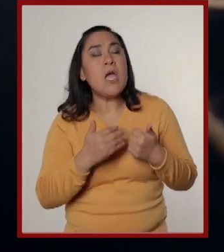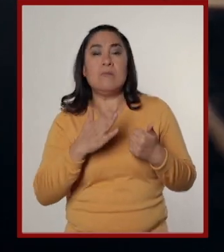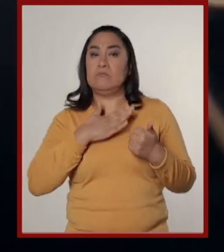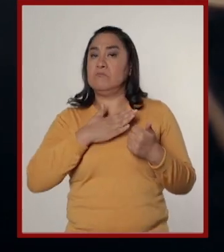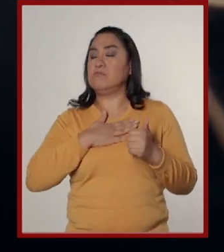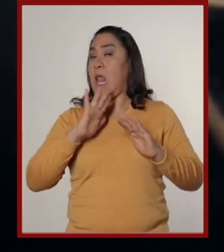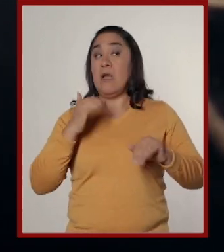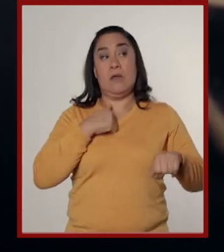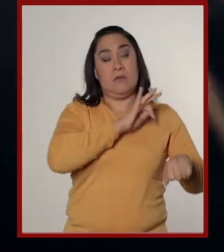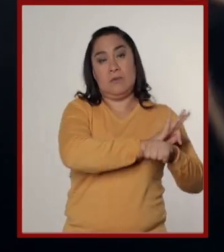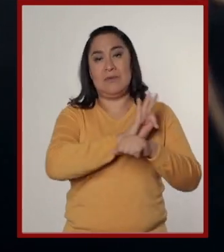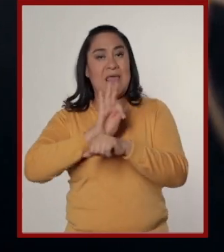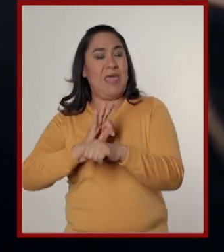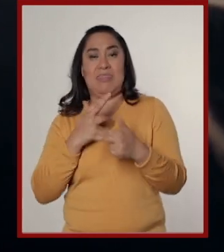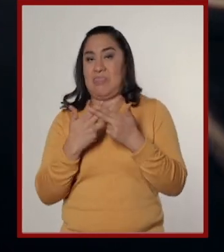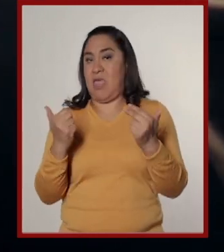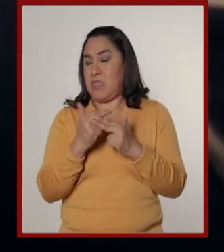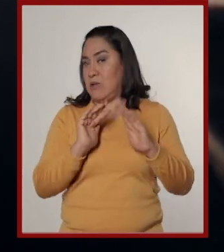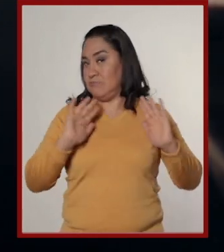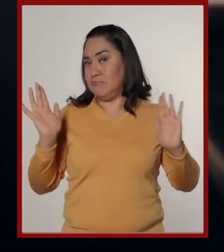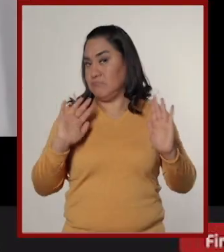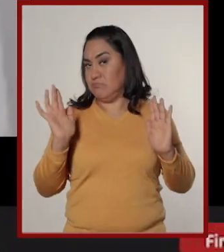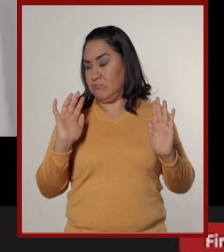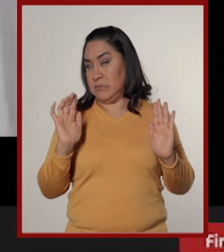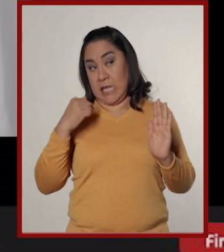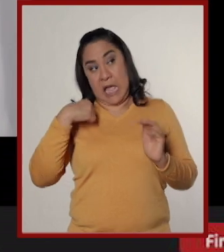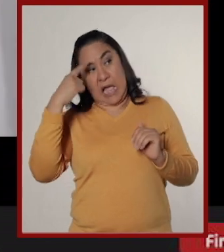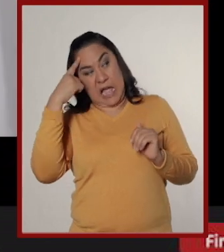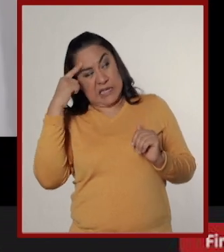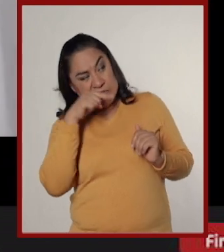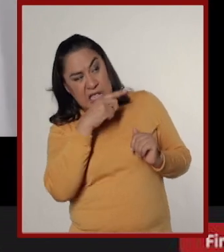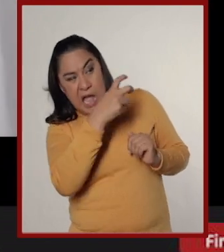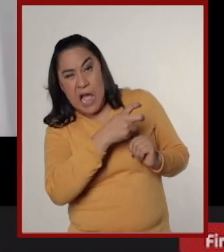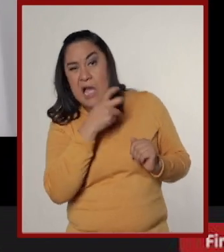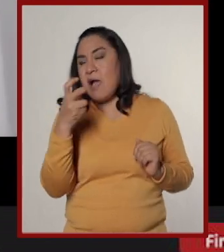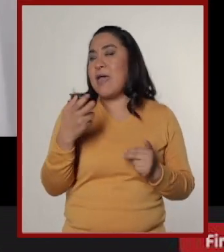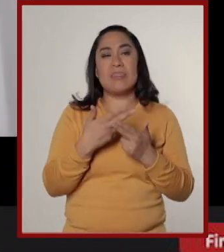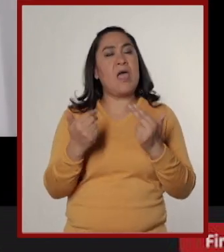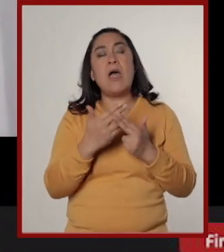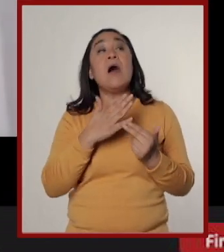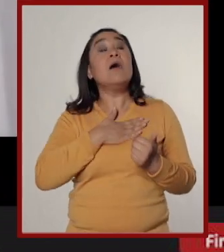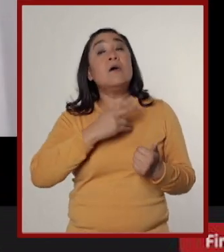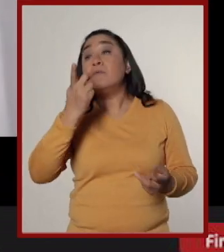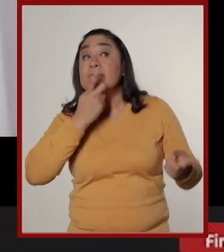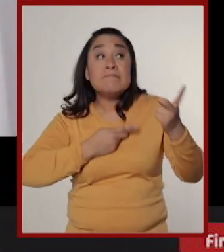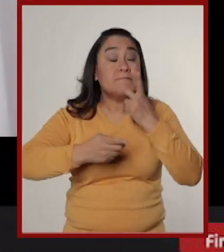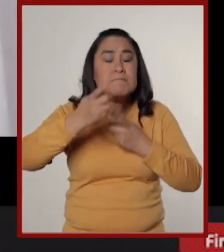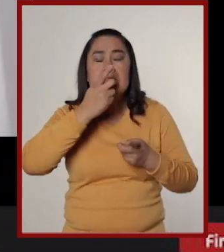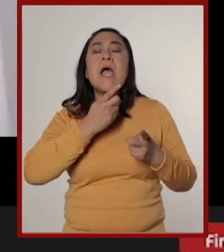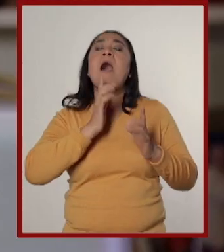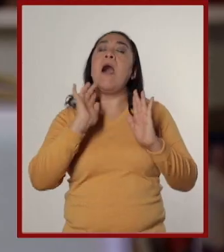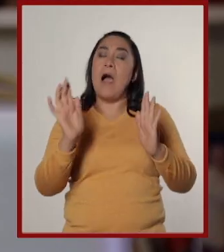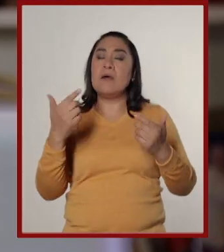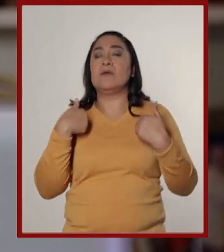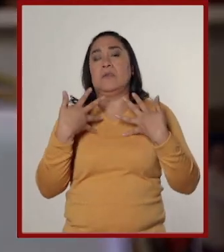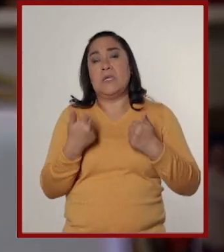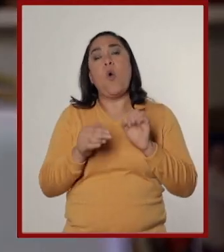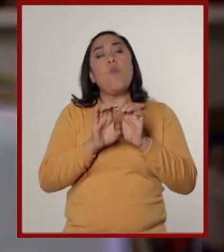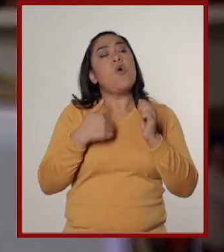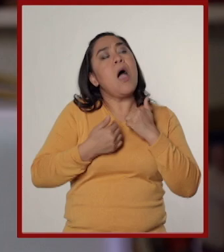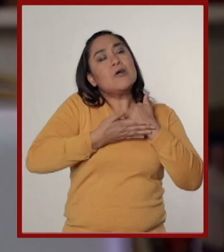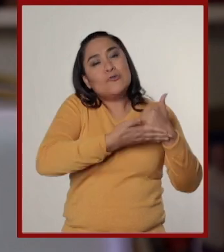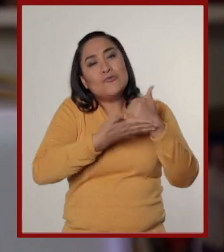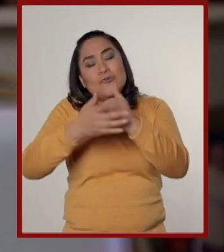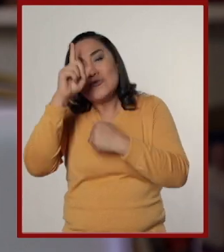mantener neutral, se va a mantener imparcial, no va a hacer juicios, no va a criticar a nadie y solamente lo que va a hacer es ayudarlos a que